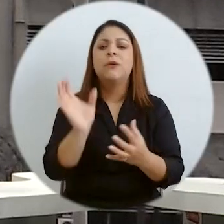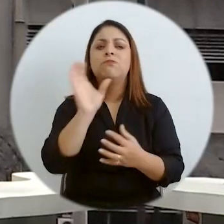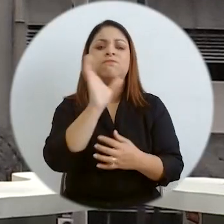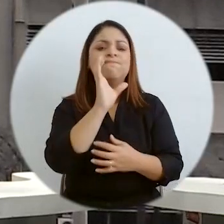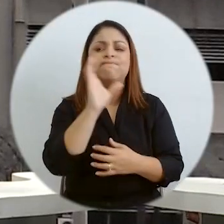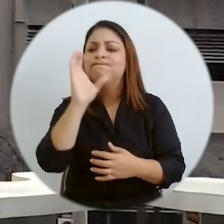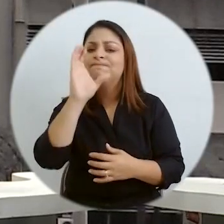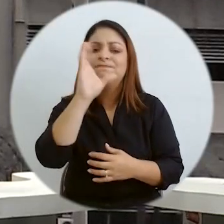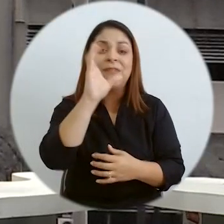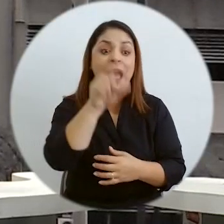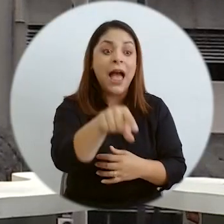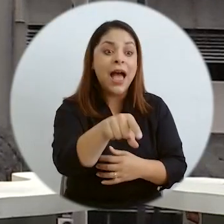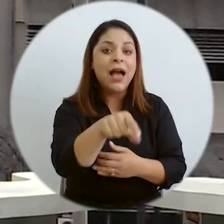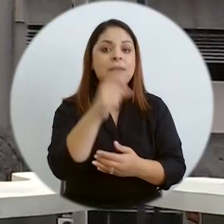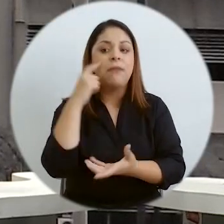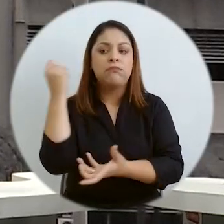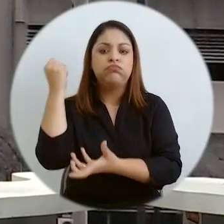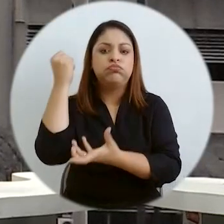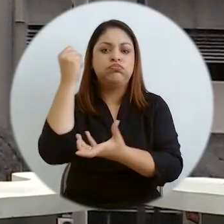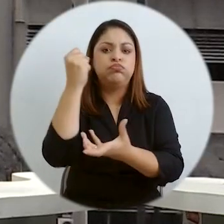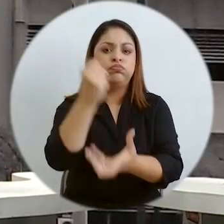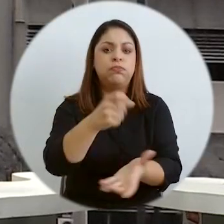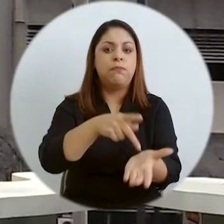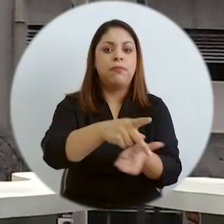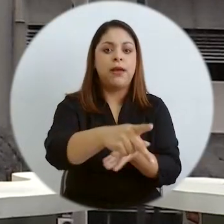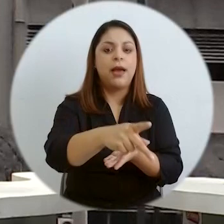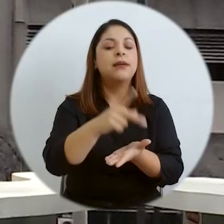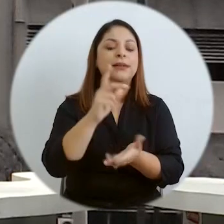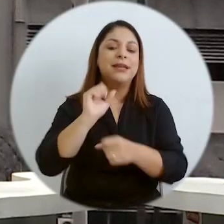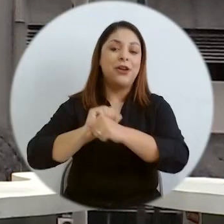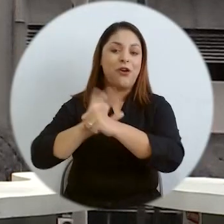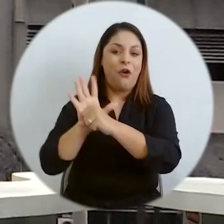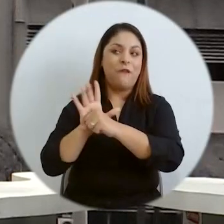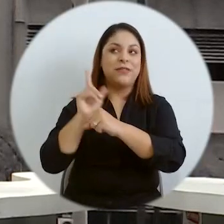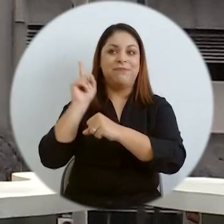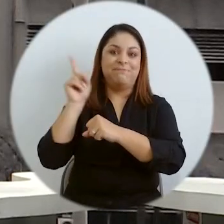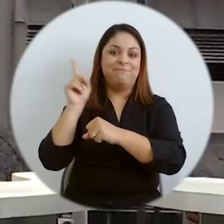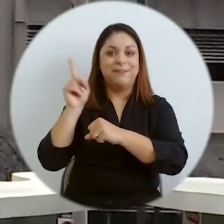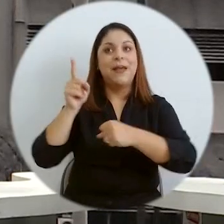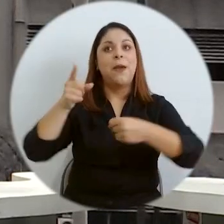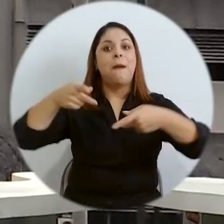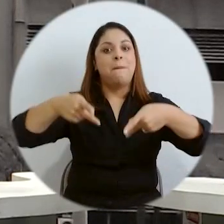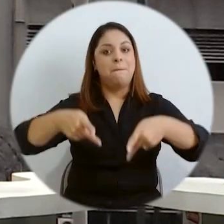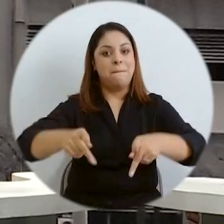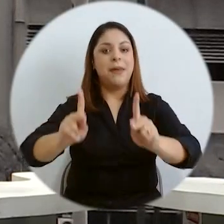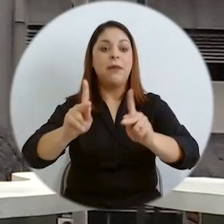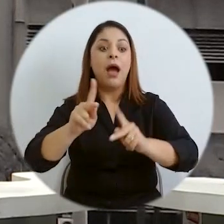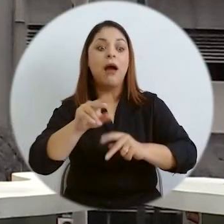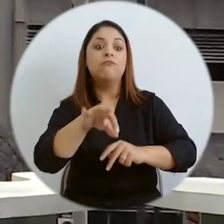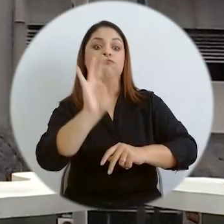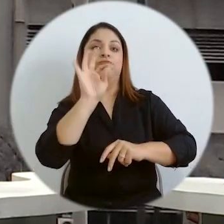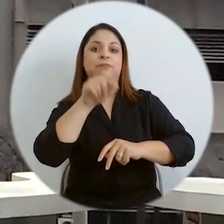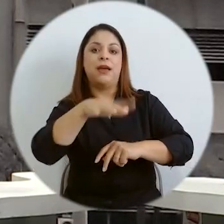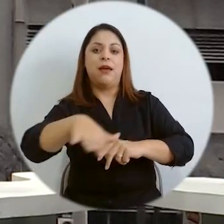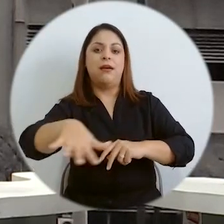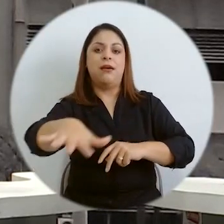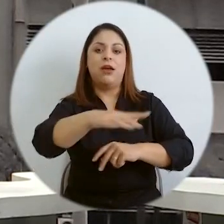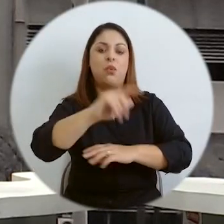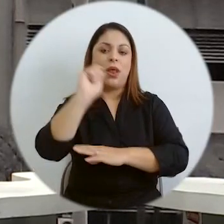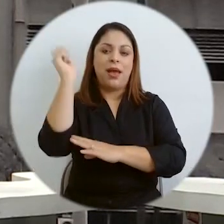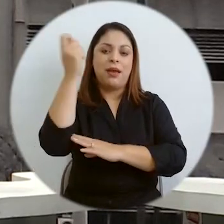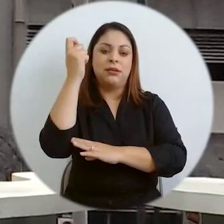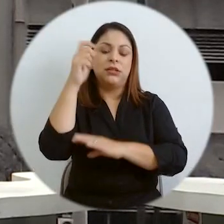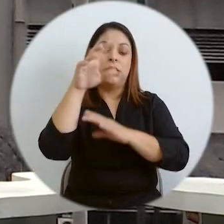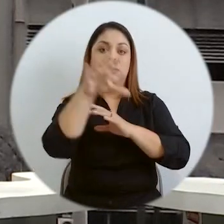buscando nichos donde invertir y precisamente la pandemia les dio a ellos una oportunidad, un nicho de invertir en estas